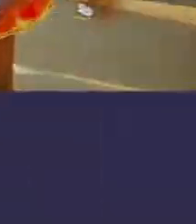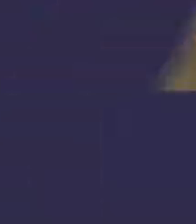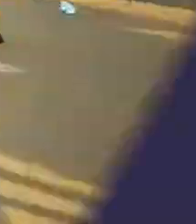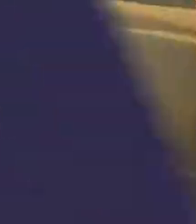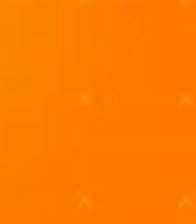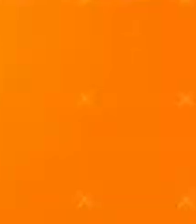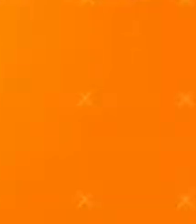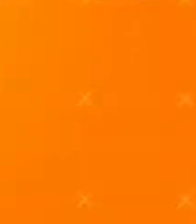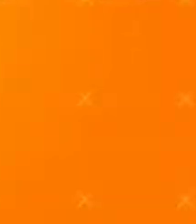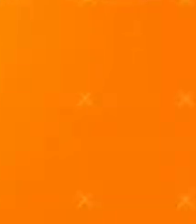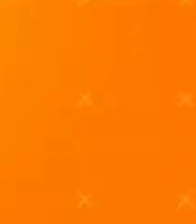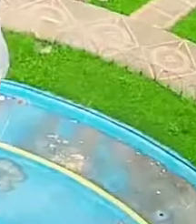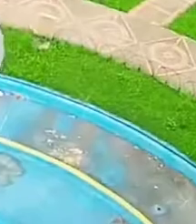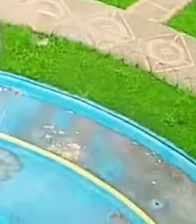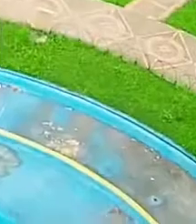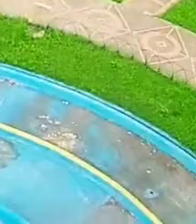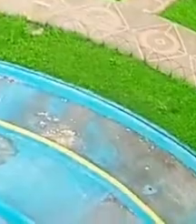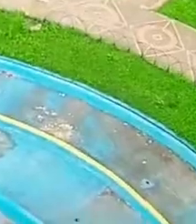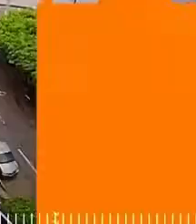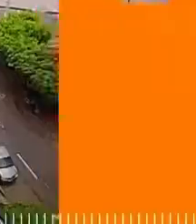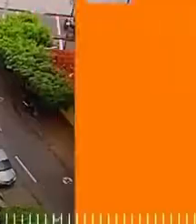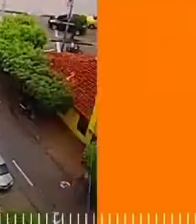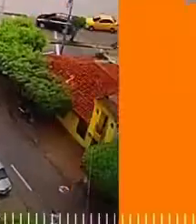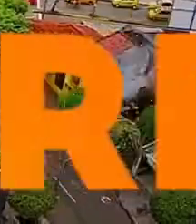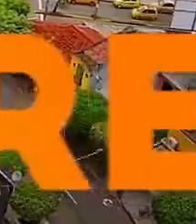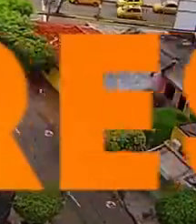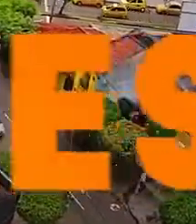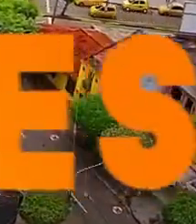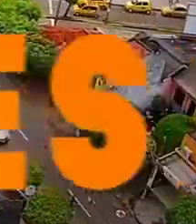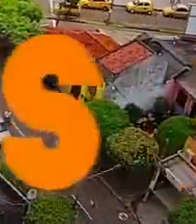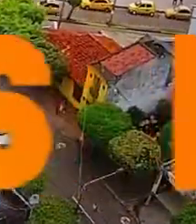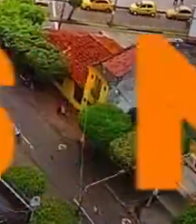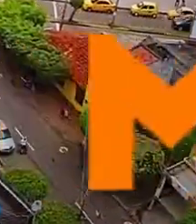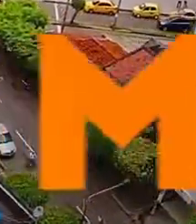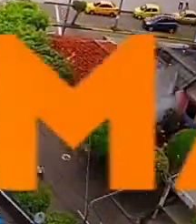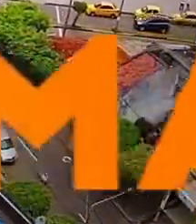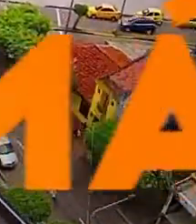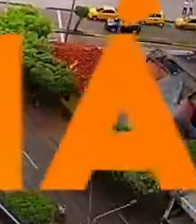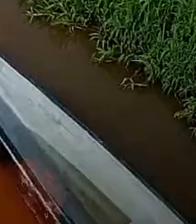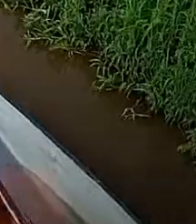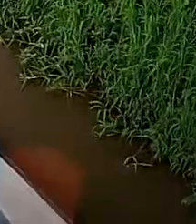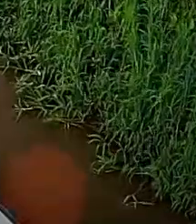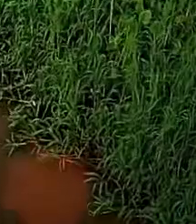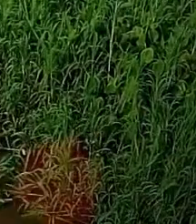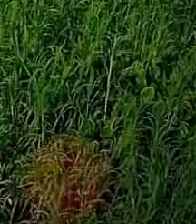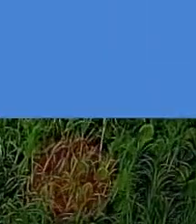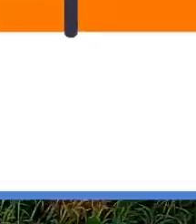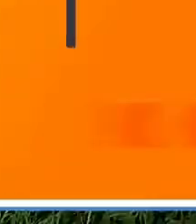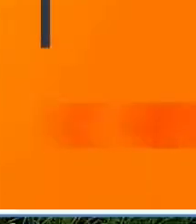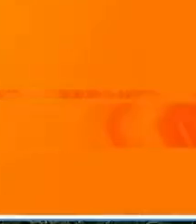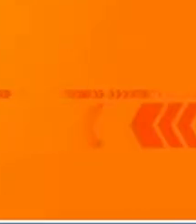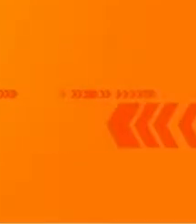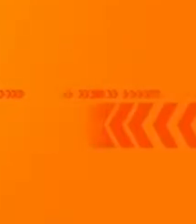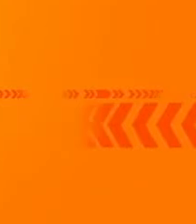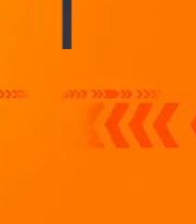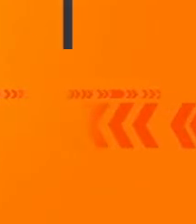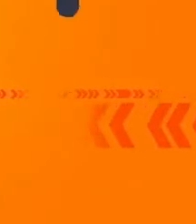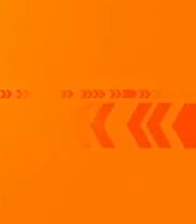tu corazón. Es de nuestra tierra para ti que quieres más. Enlace